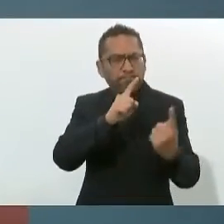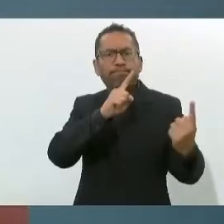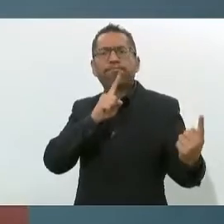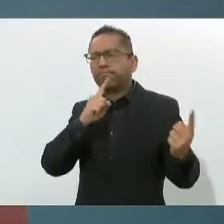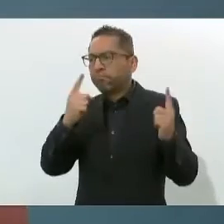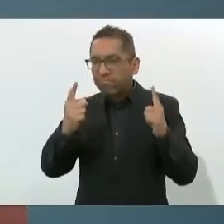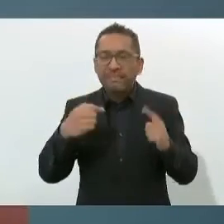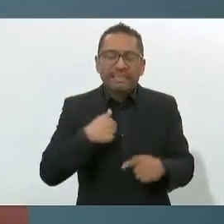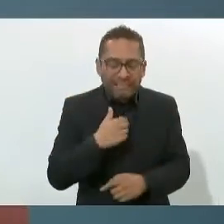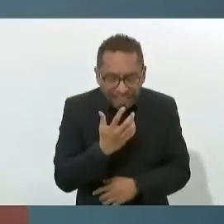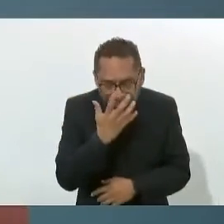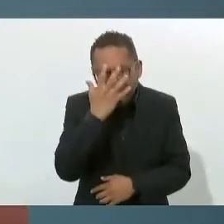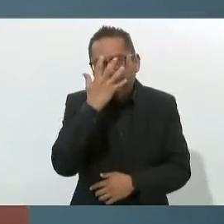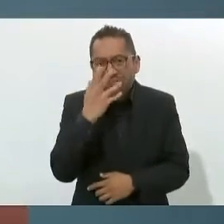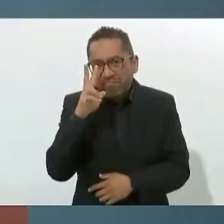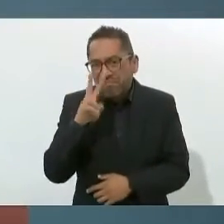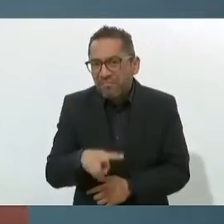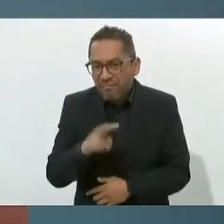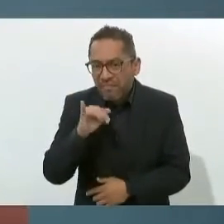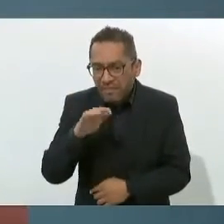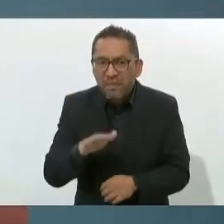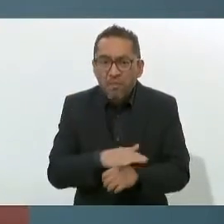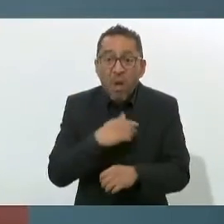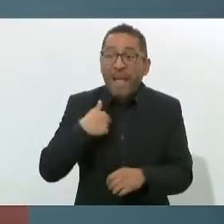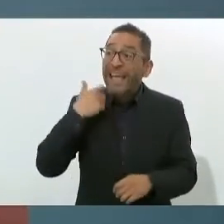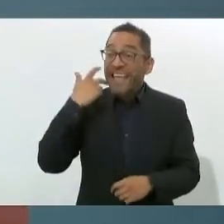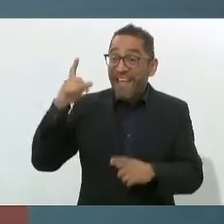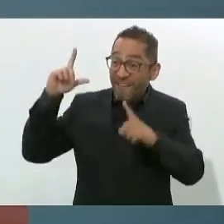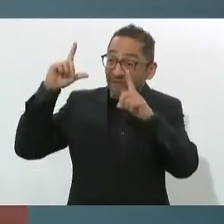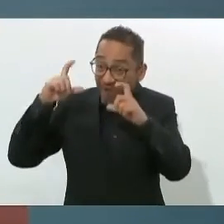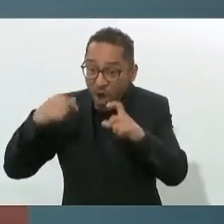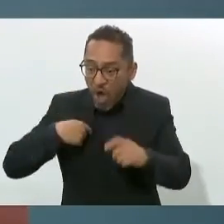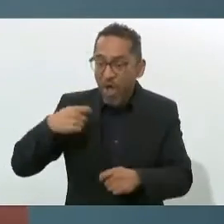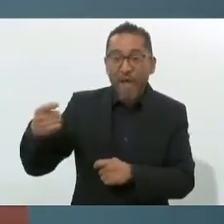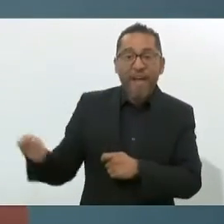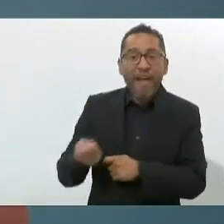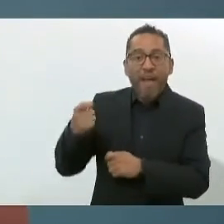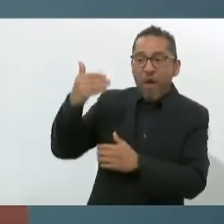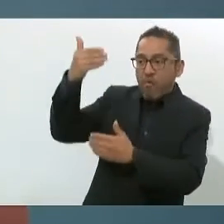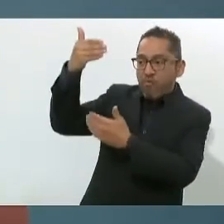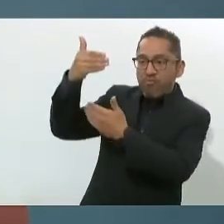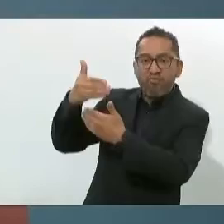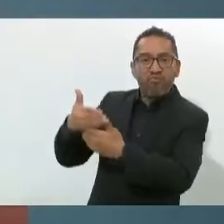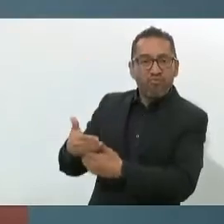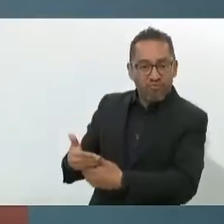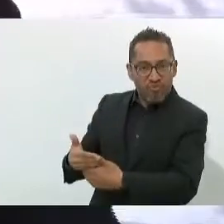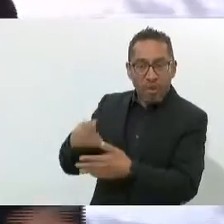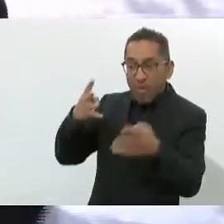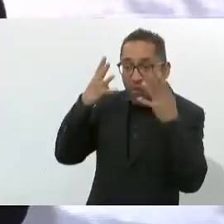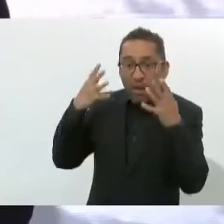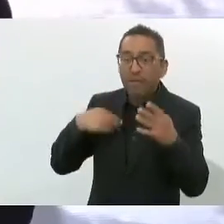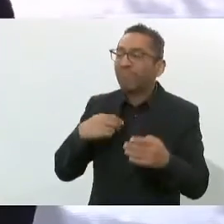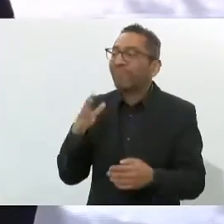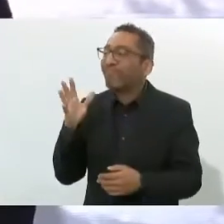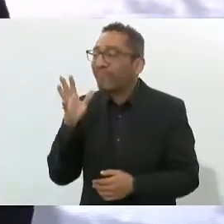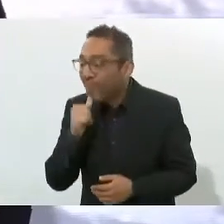pena porque me piden foto, que yo baje el vidrio de la camioneta, no lo puedo